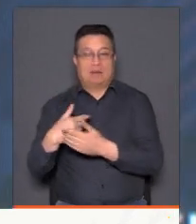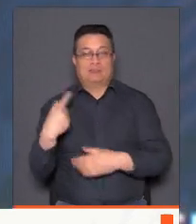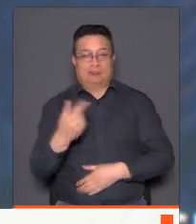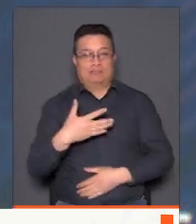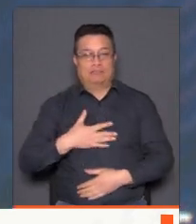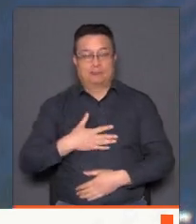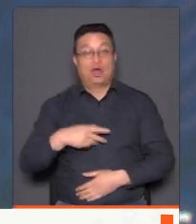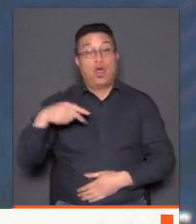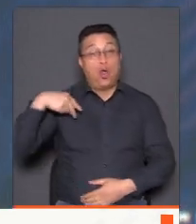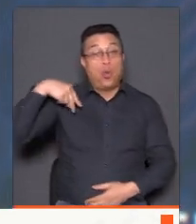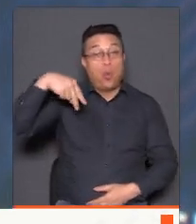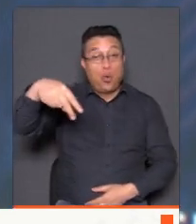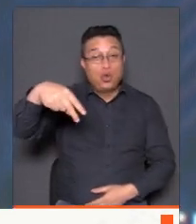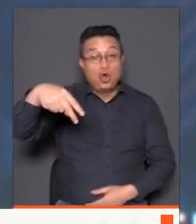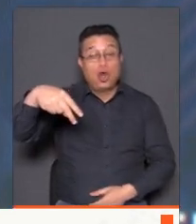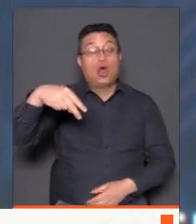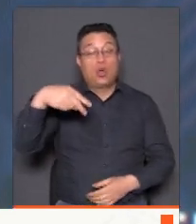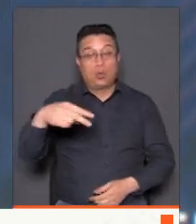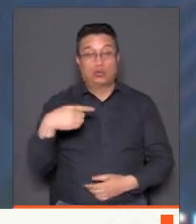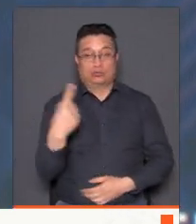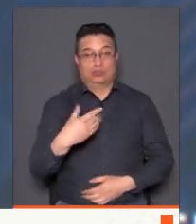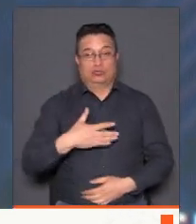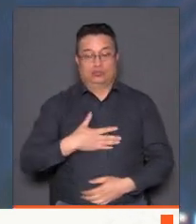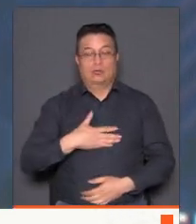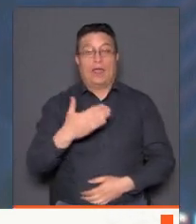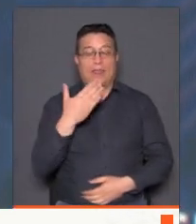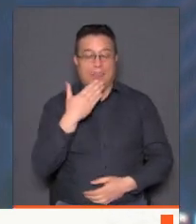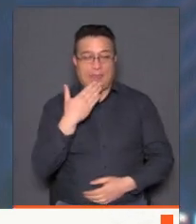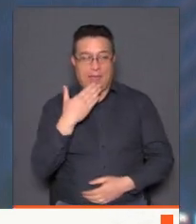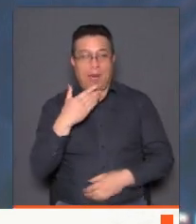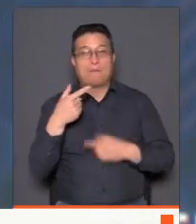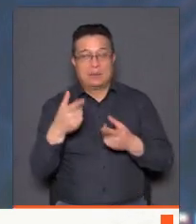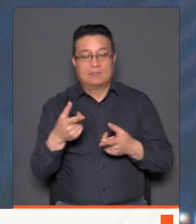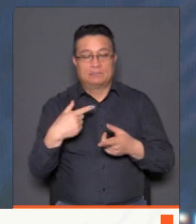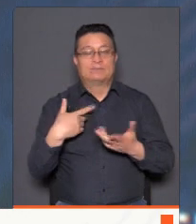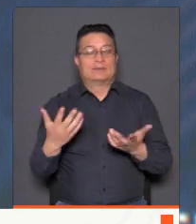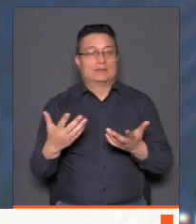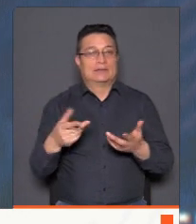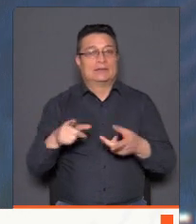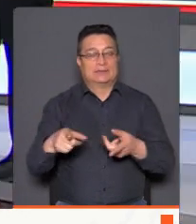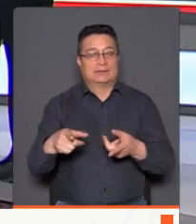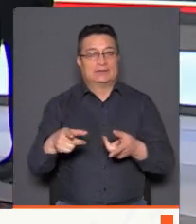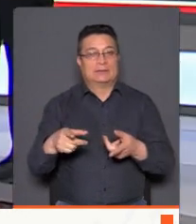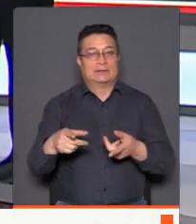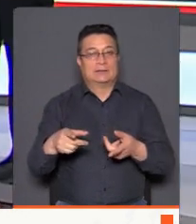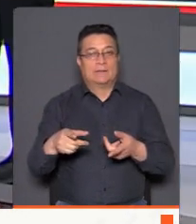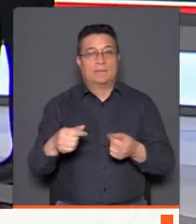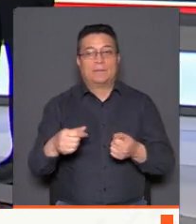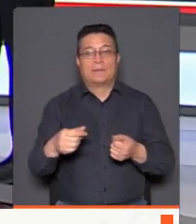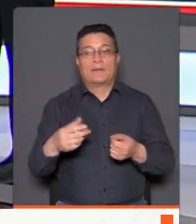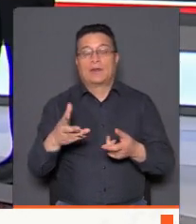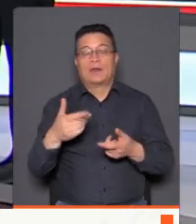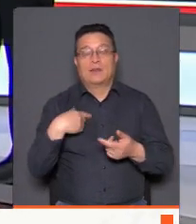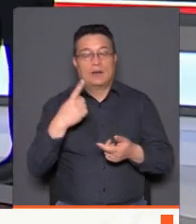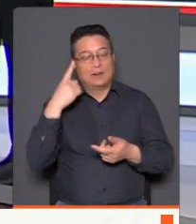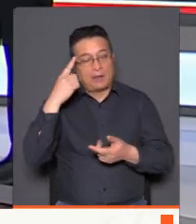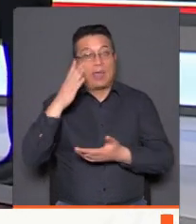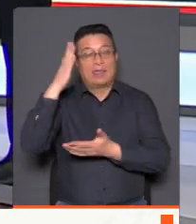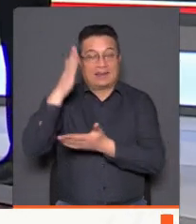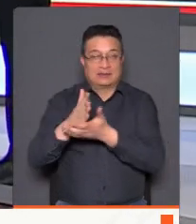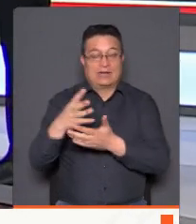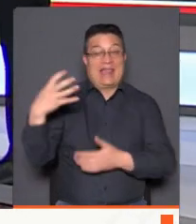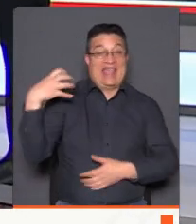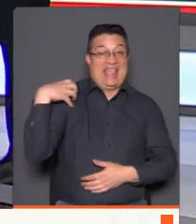en junio nosotros también, gracias a una... quien determinó, ¿no es cierto?, nuestro general